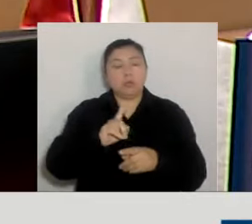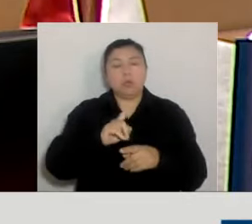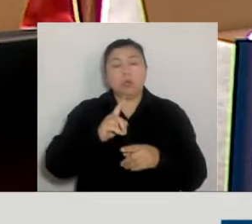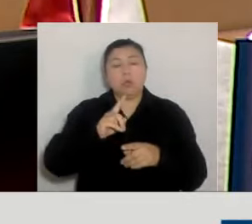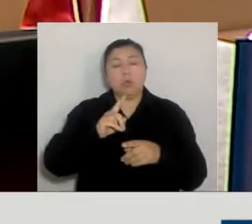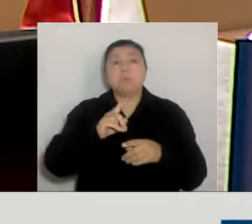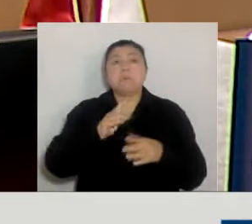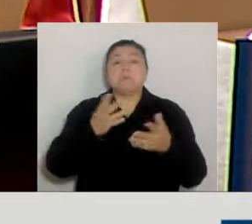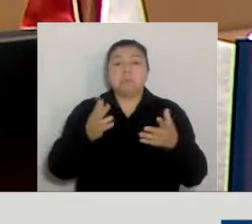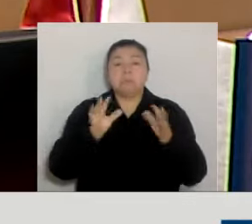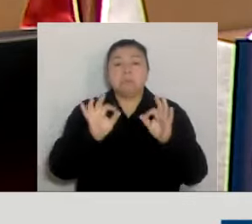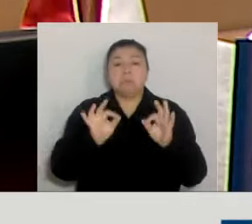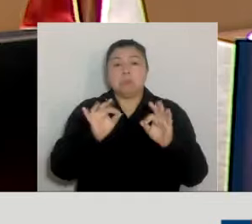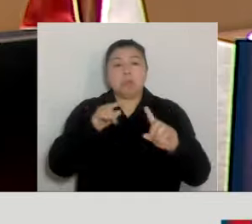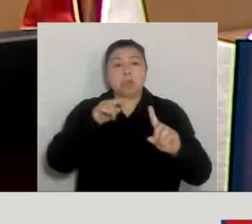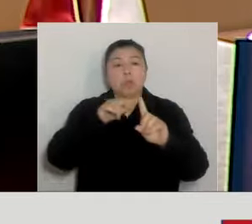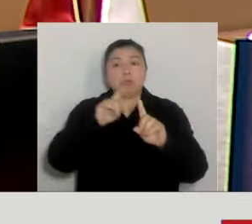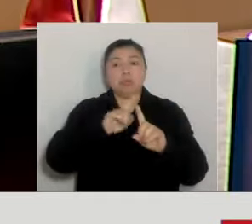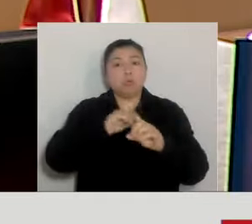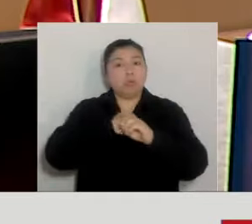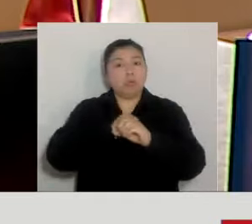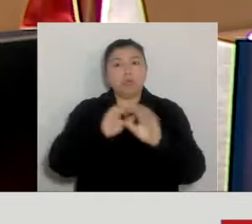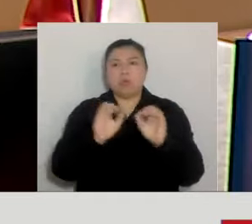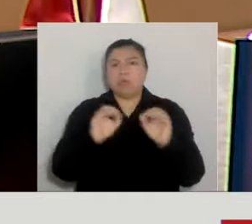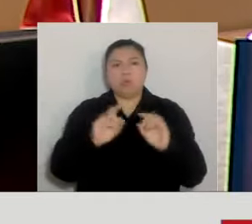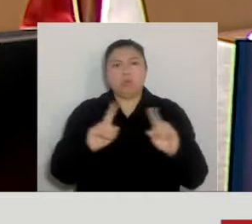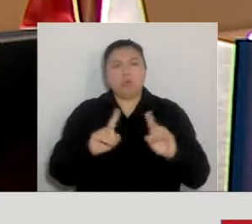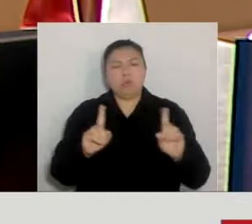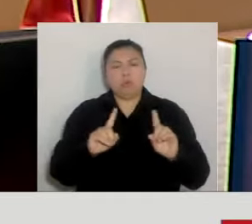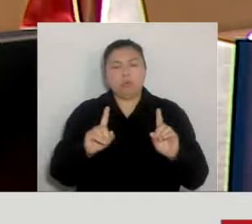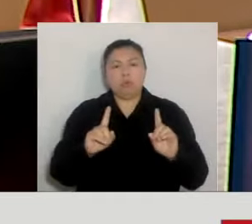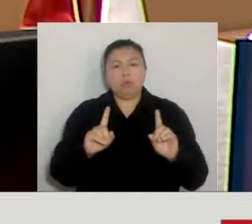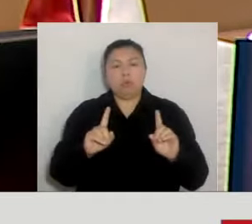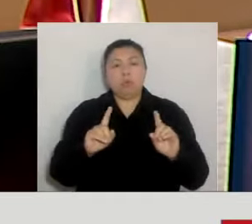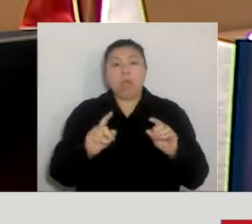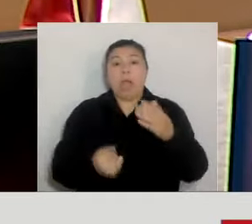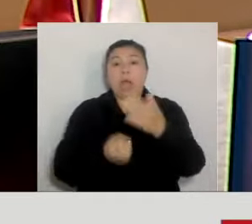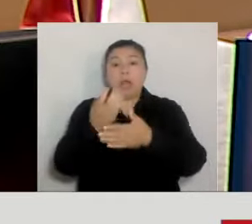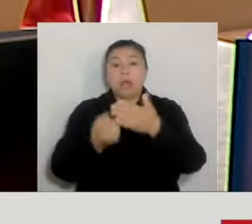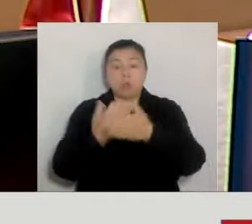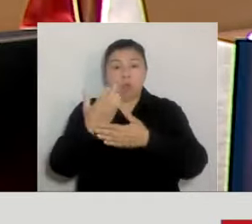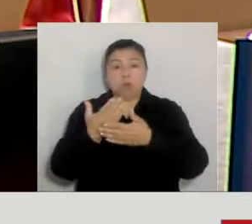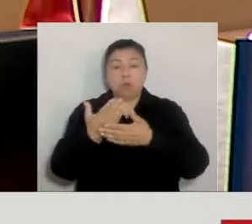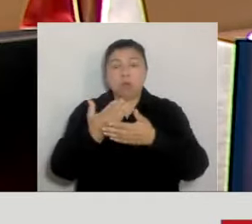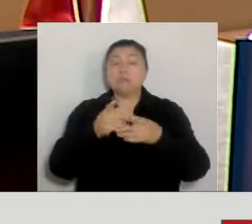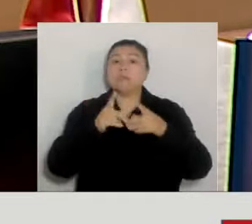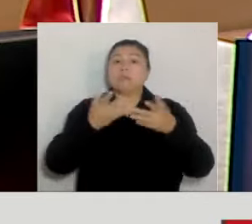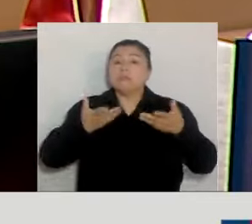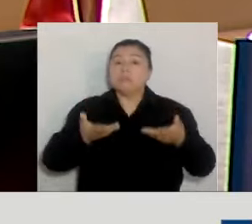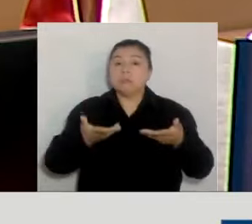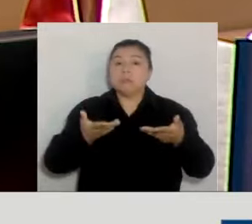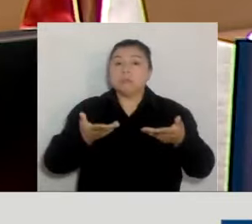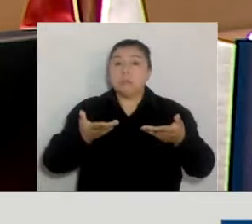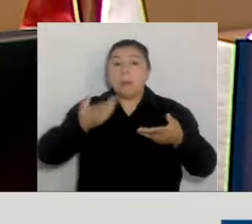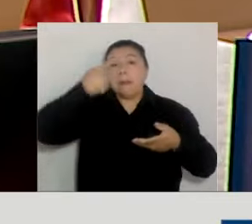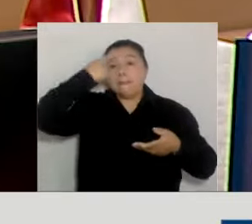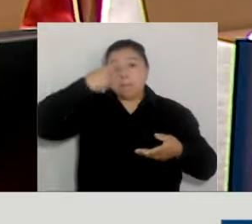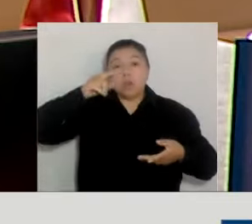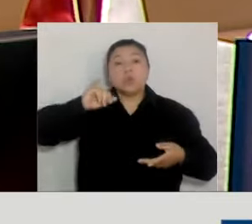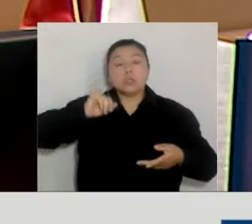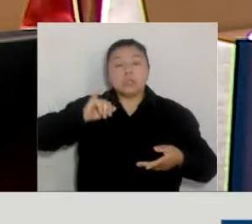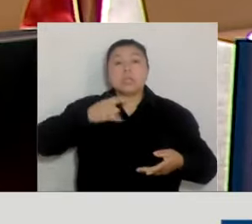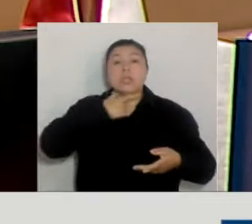en esa línea no nos oponemos en ningún caso a la innovación todo lo contrario Pero lo que sí queremos lograr